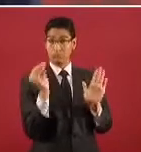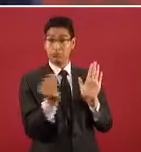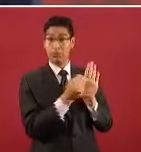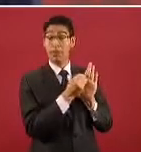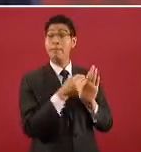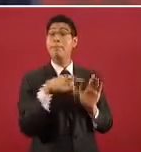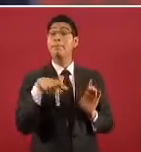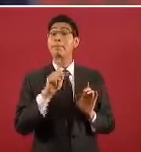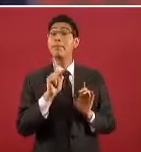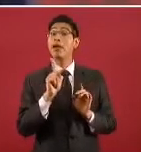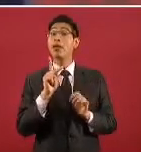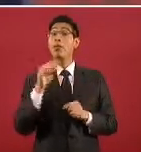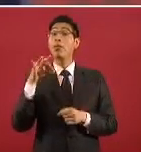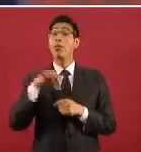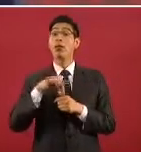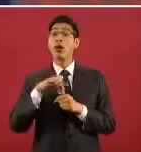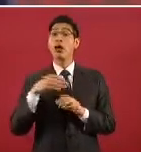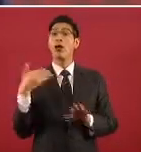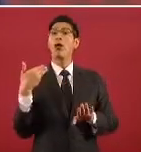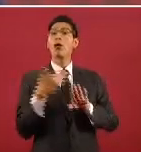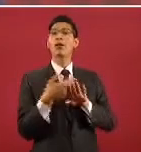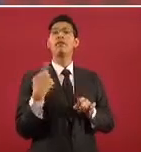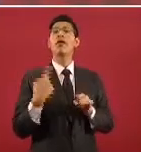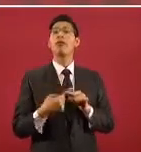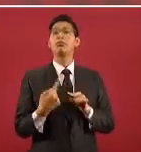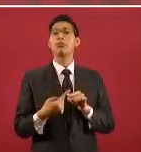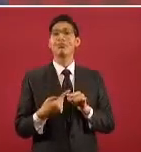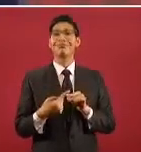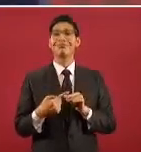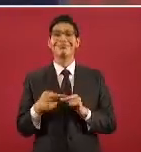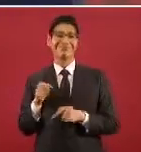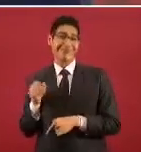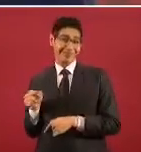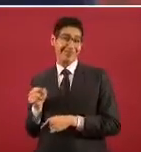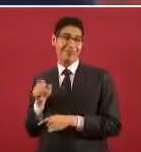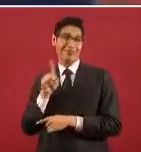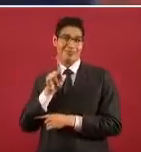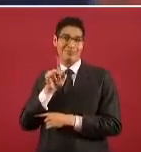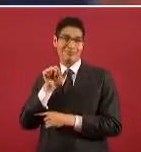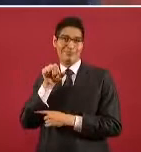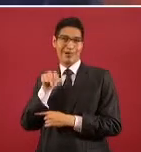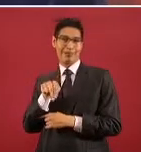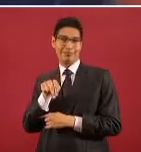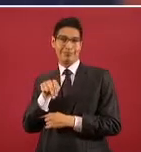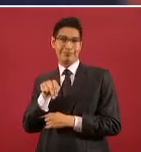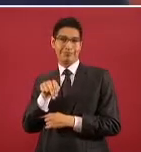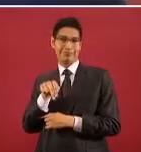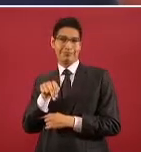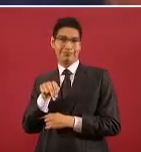los panistas en la Cámara de Diputados. En la Cámara de Senadores